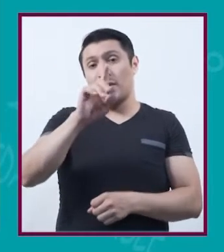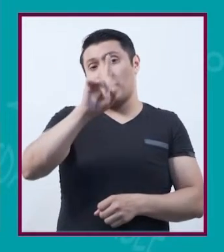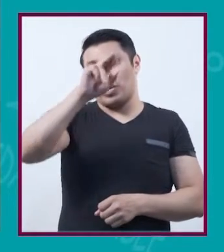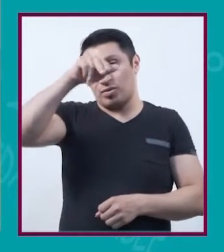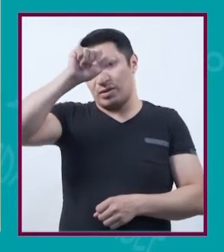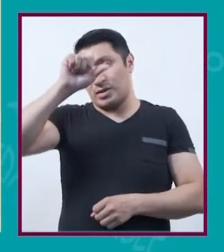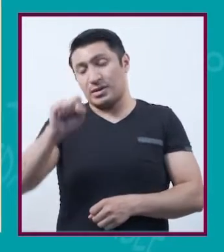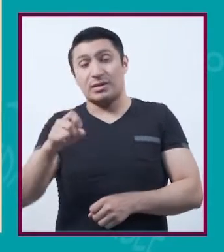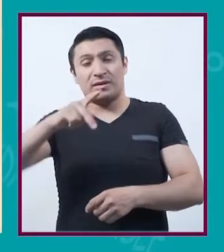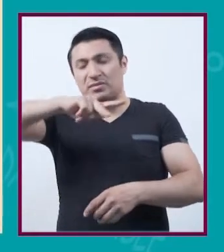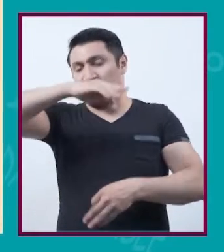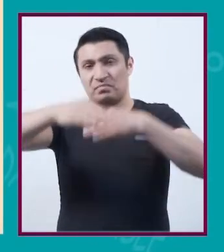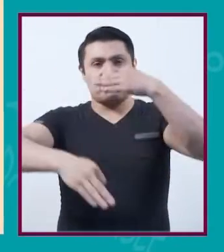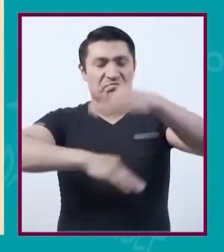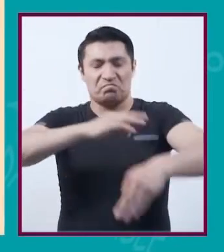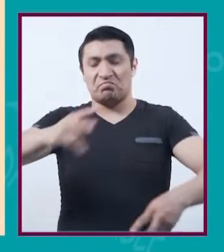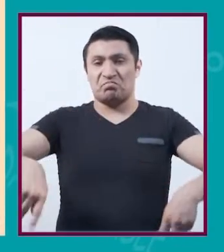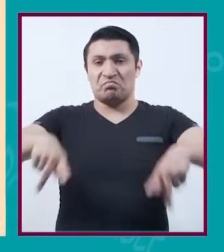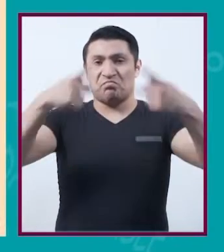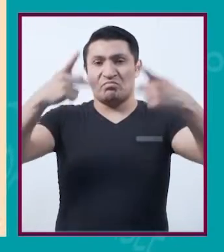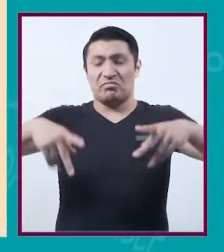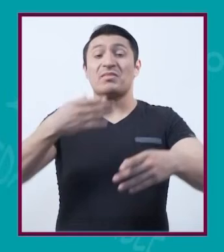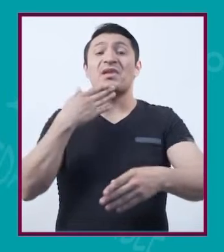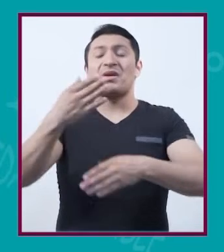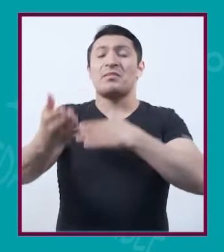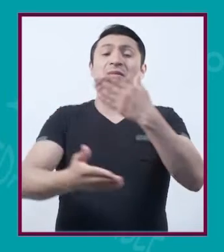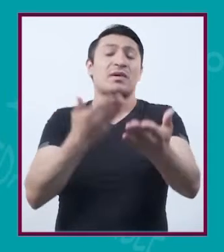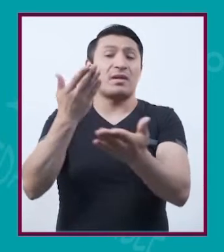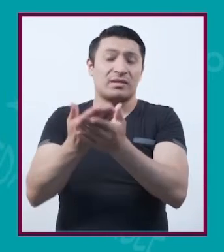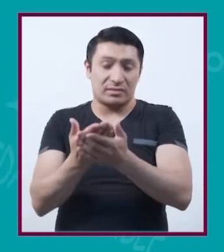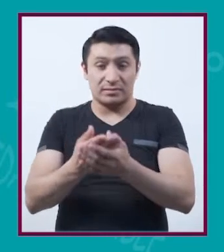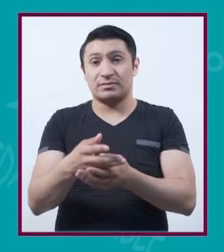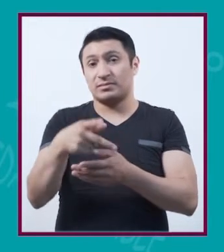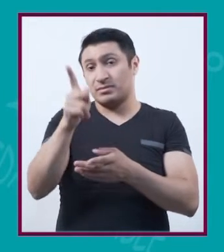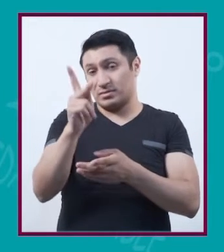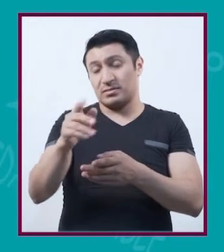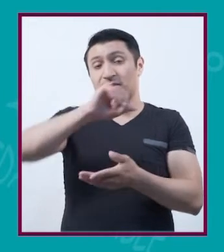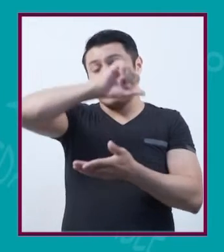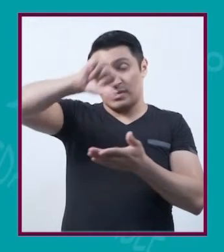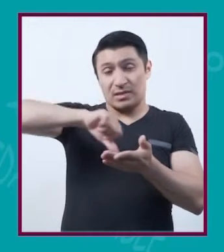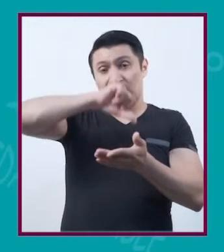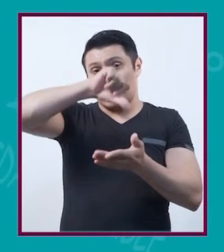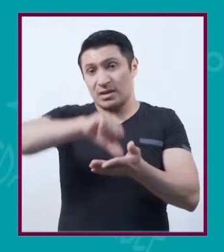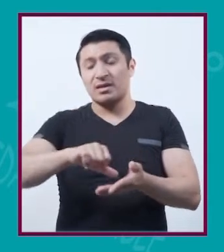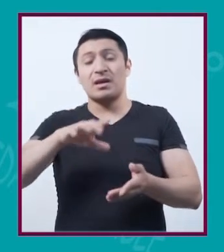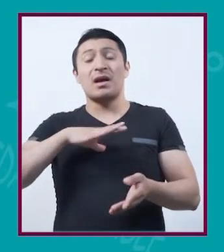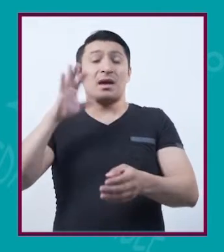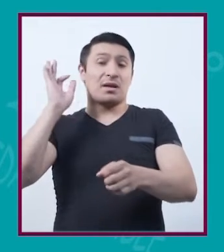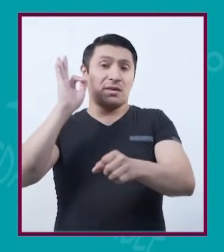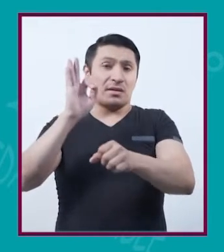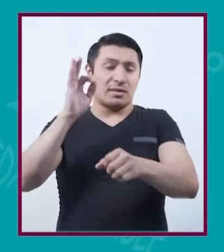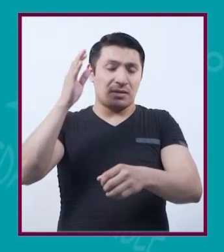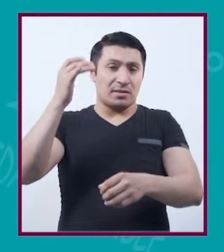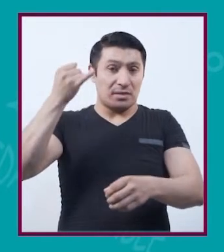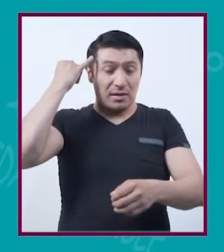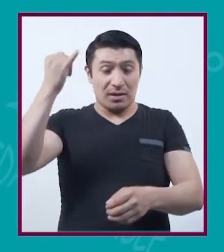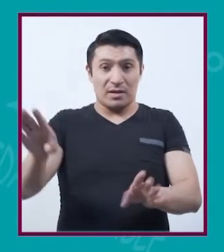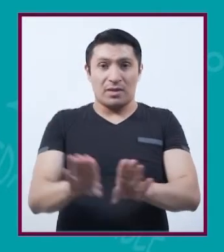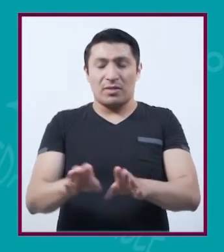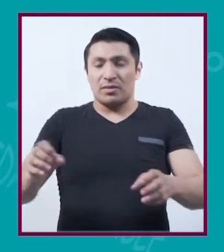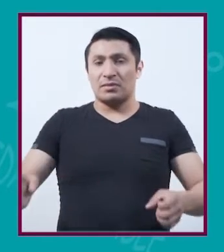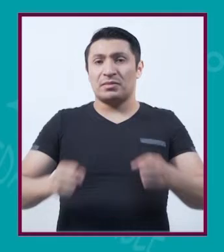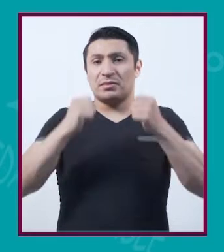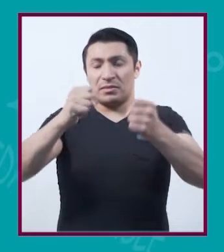de bienes y servicios. En cambio, durante el centralismo, se procuró fortalecer al gobierno central mediante